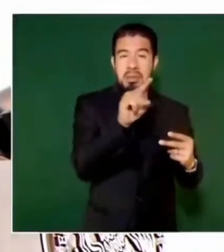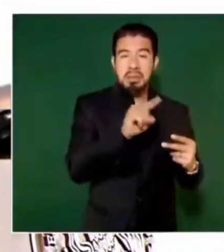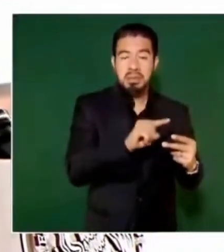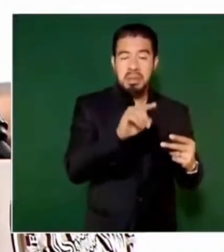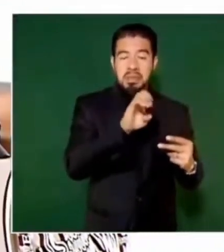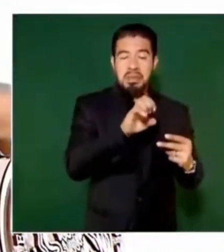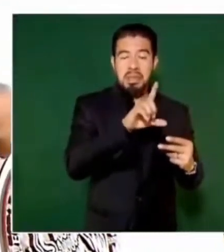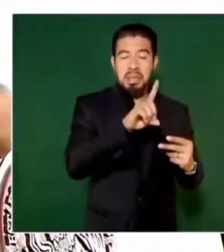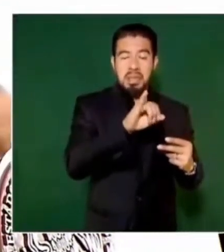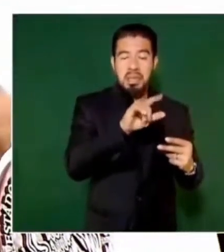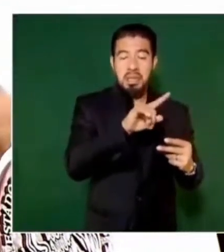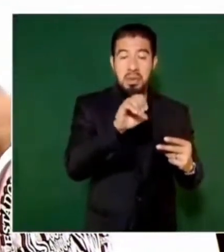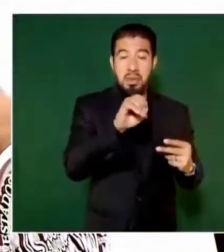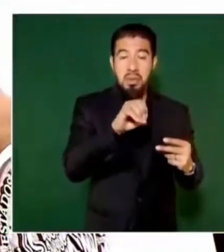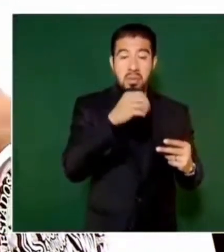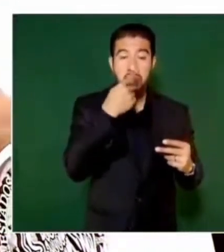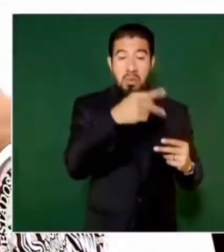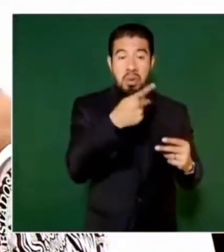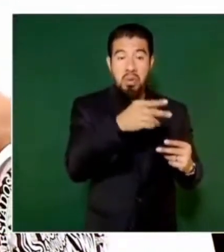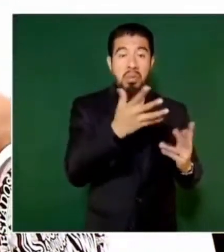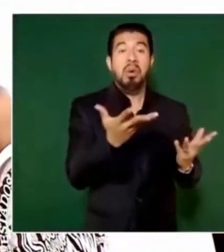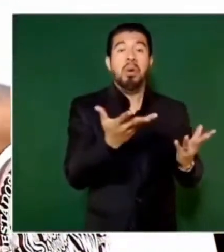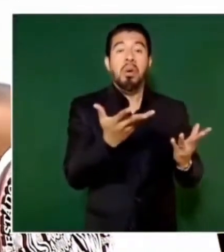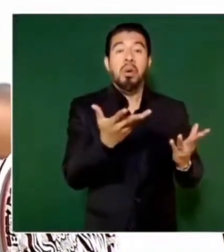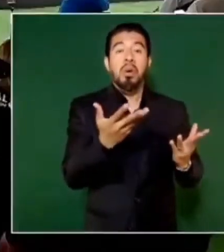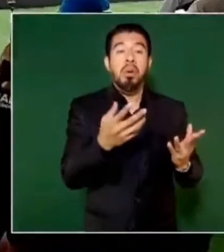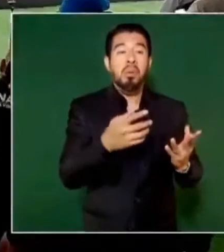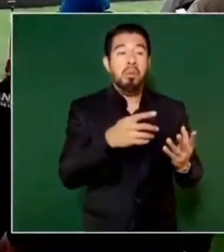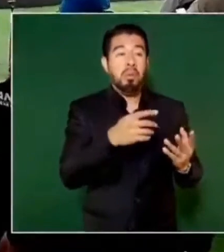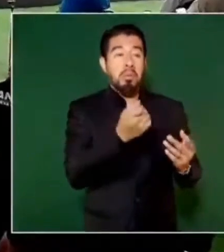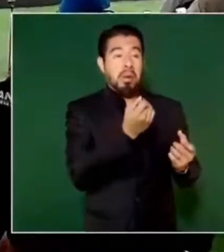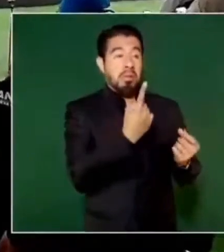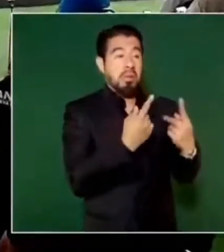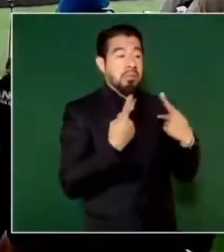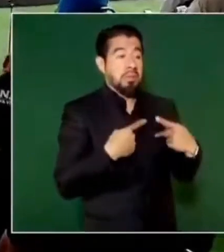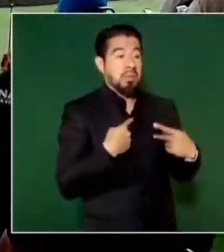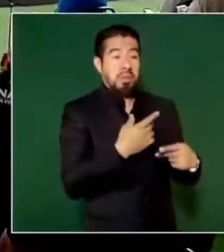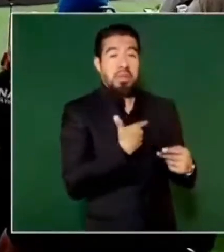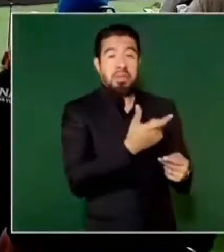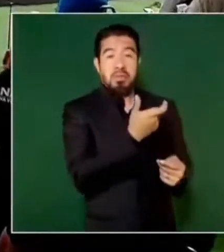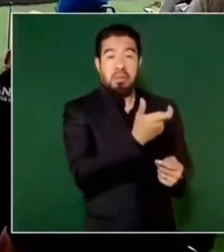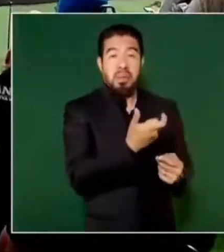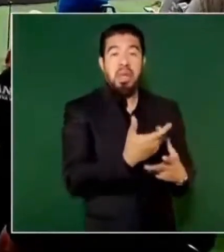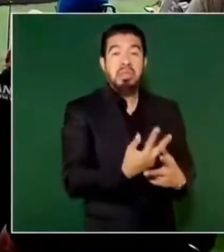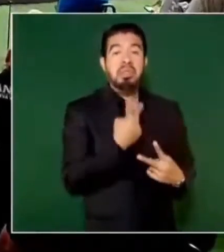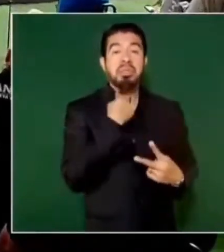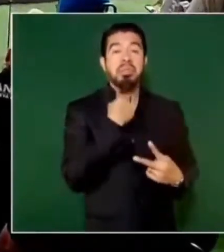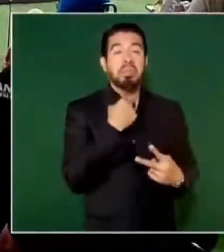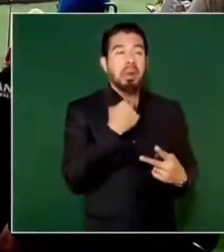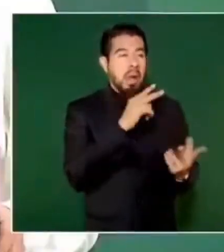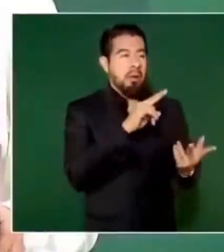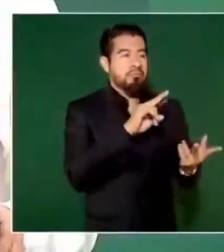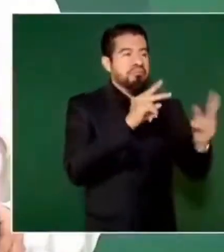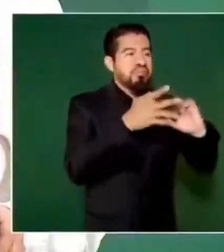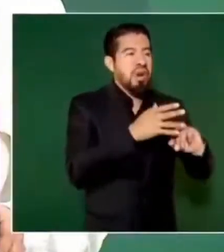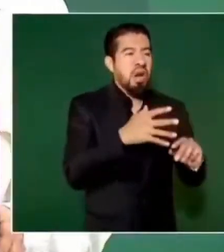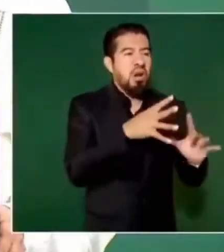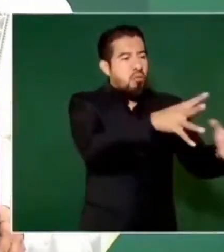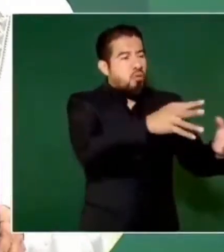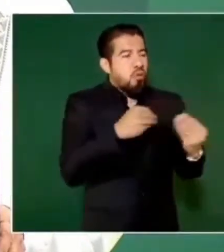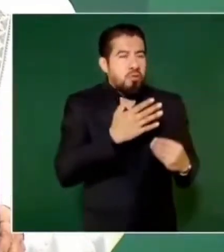con el FOBAPROA, o fue el que estaba de secretario de